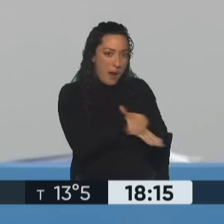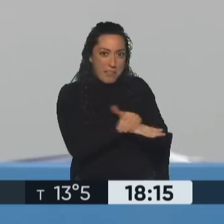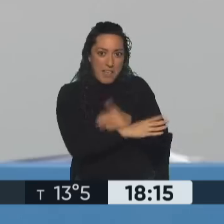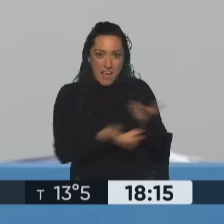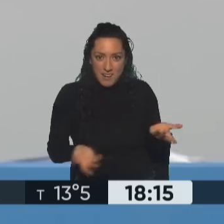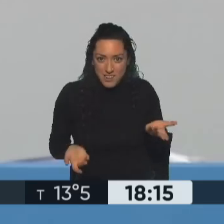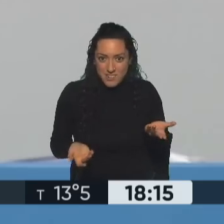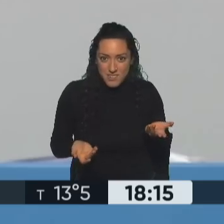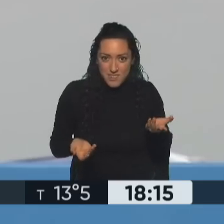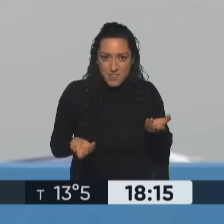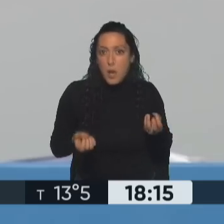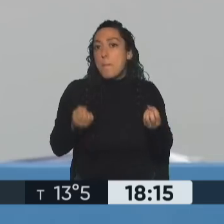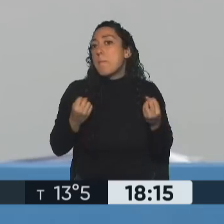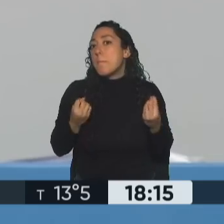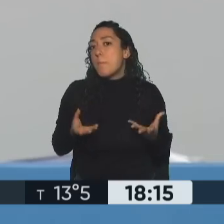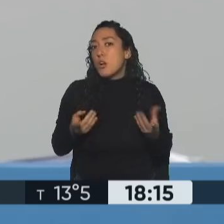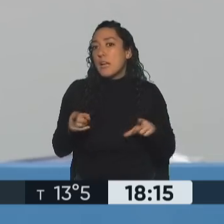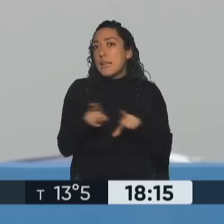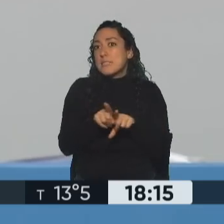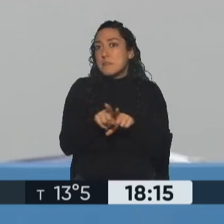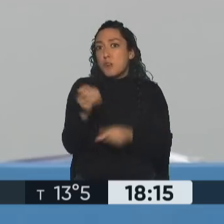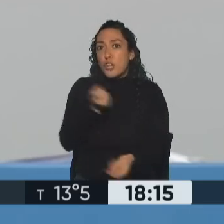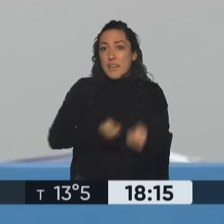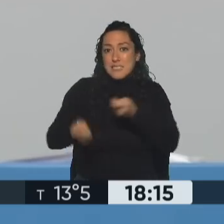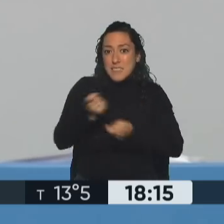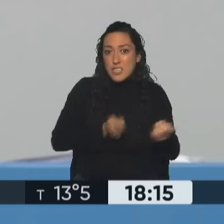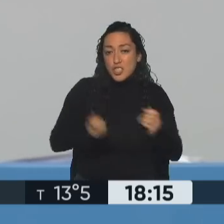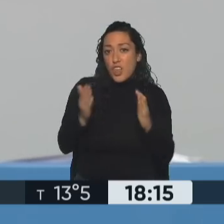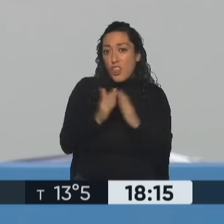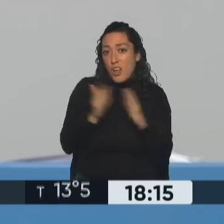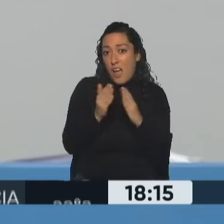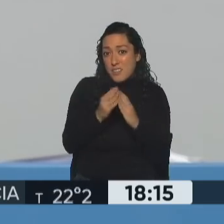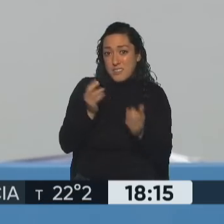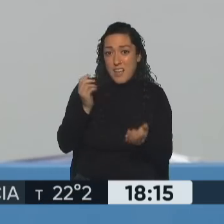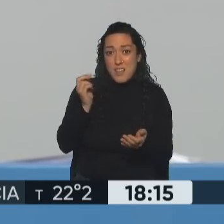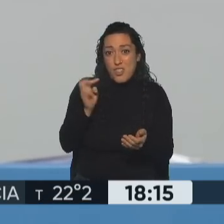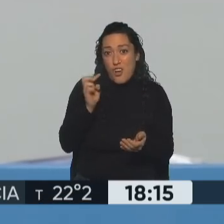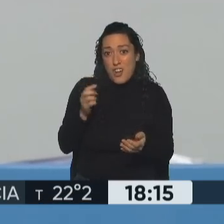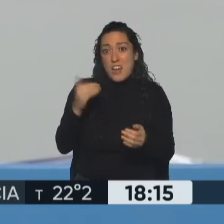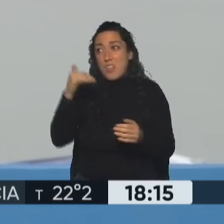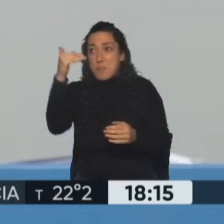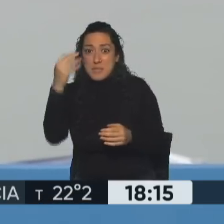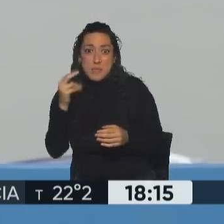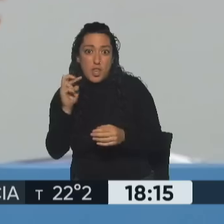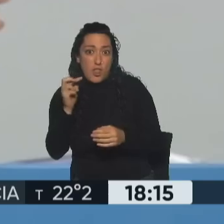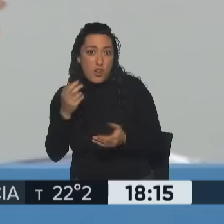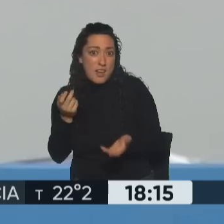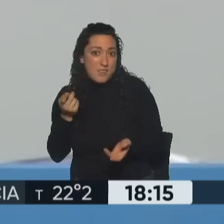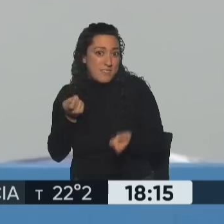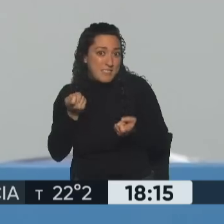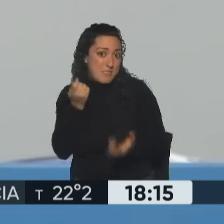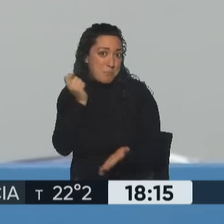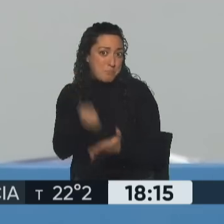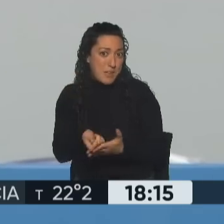además hasta, salvo las transacciones domésticas, hasta para comprar una casa, un departamento, te piden